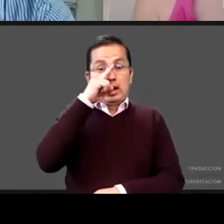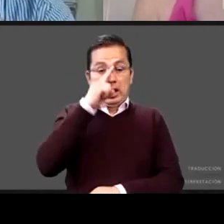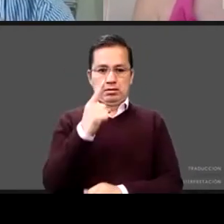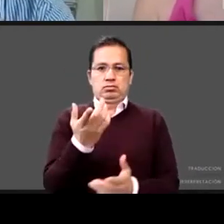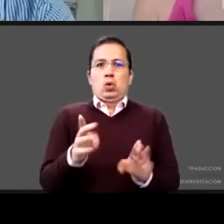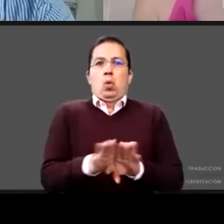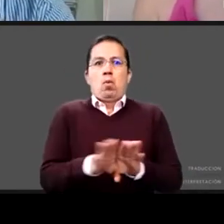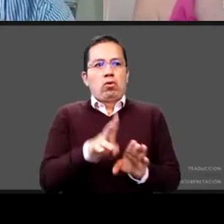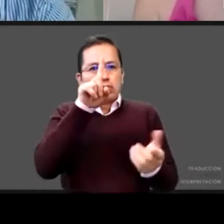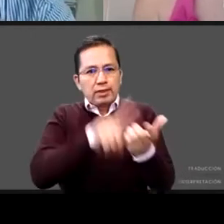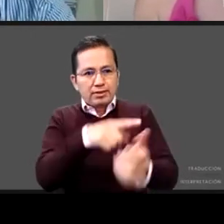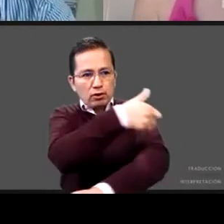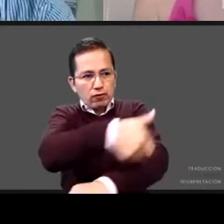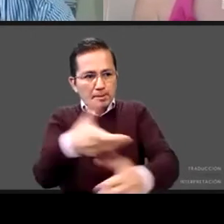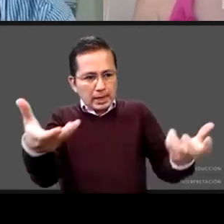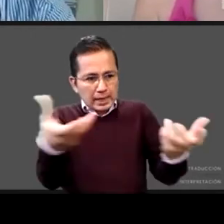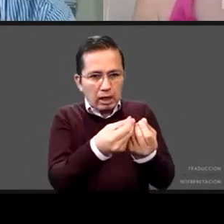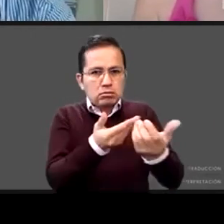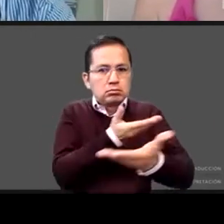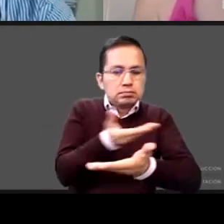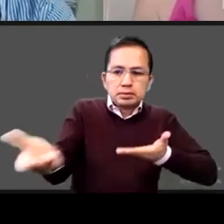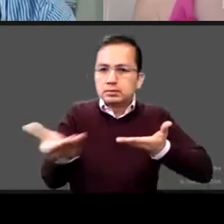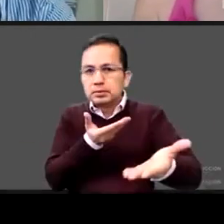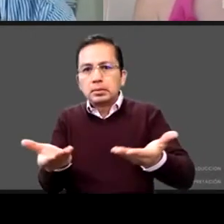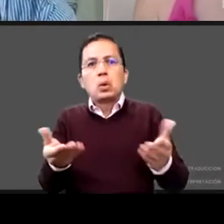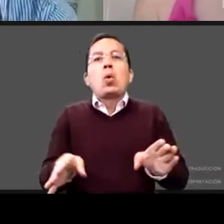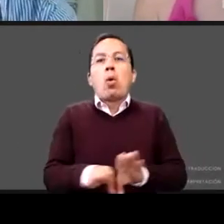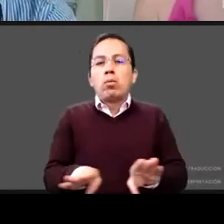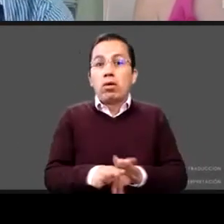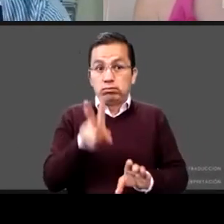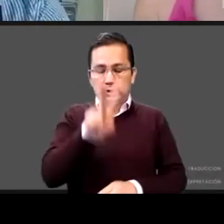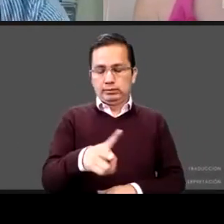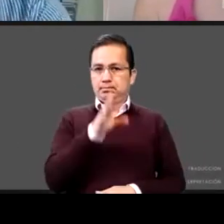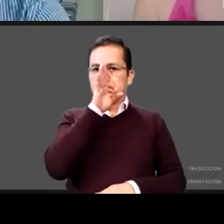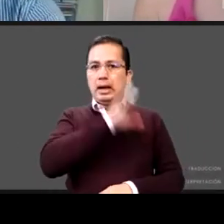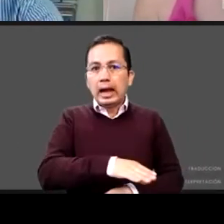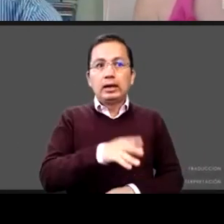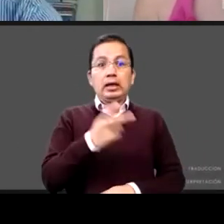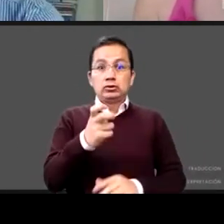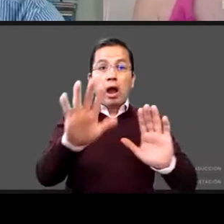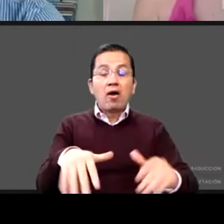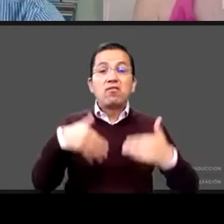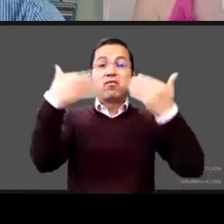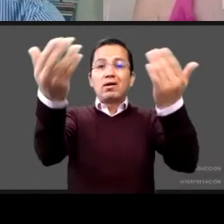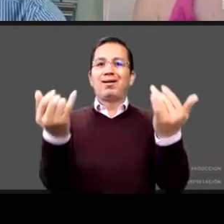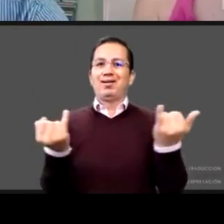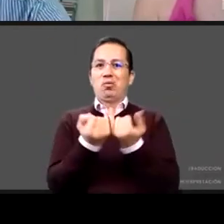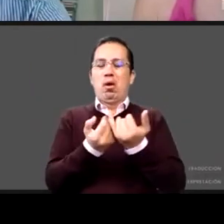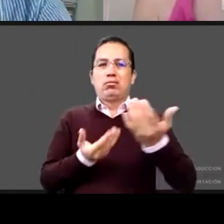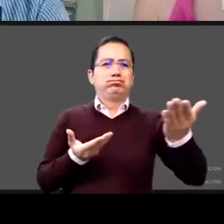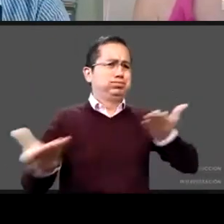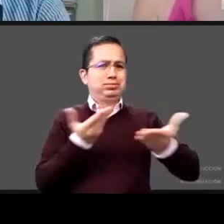sino en la sociedad en su conjunto, en un país que ya está siendo objeto